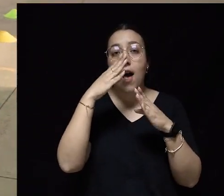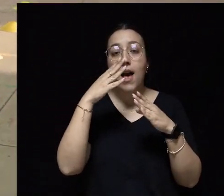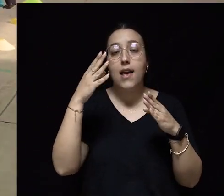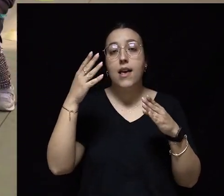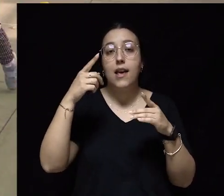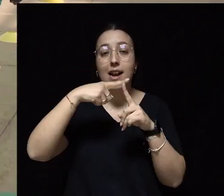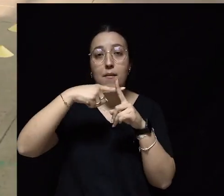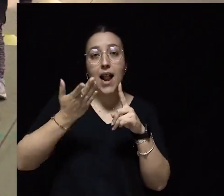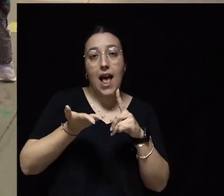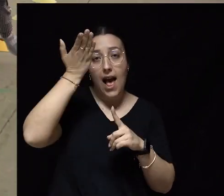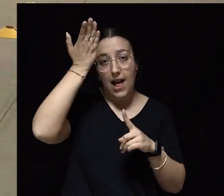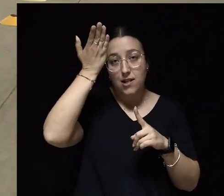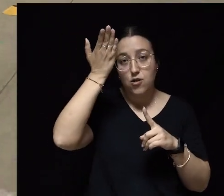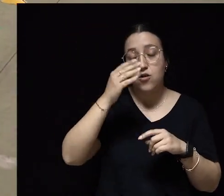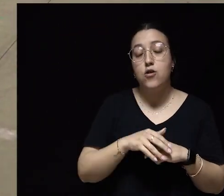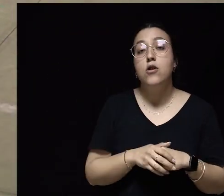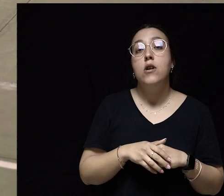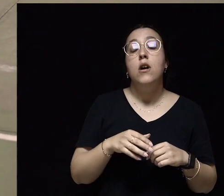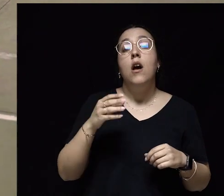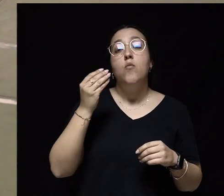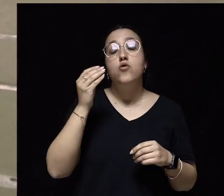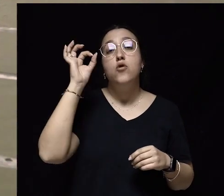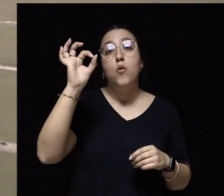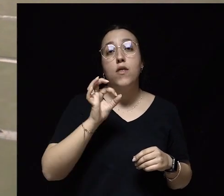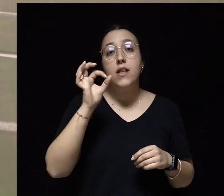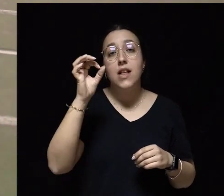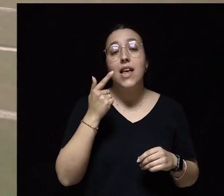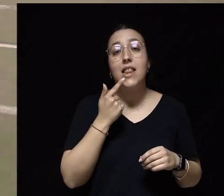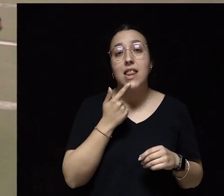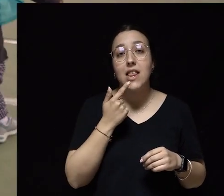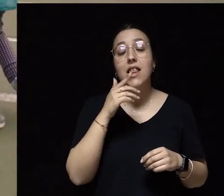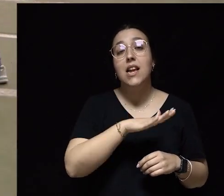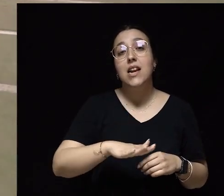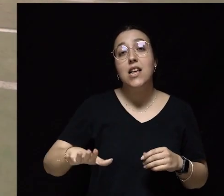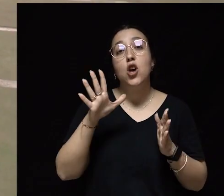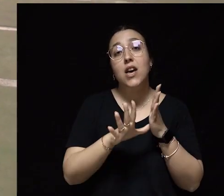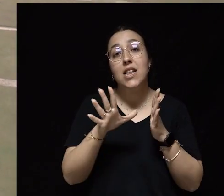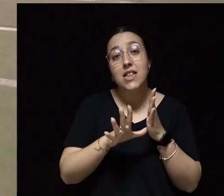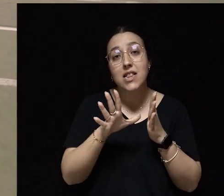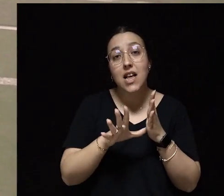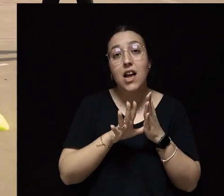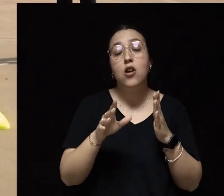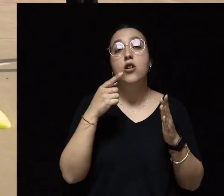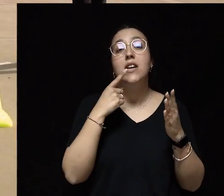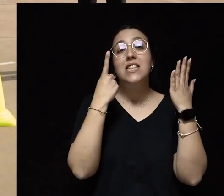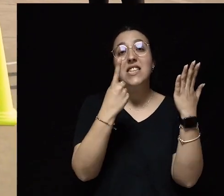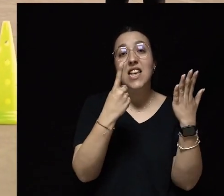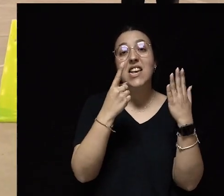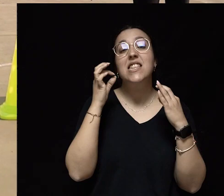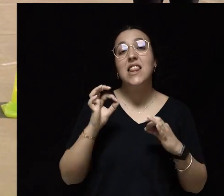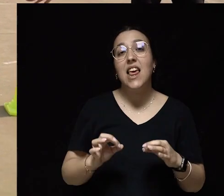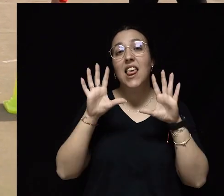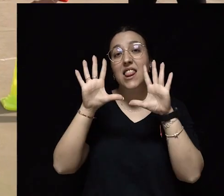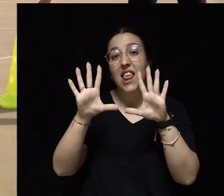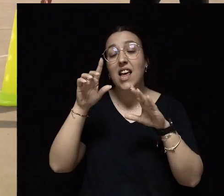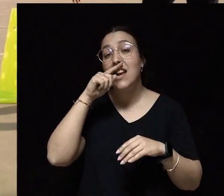comunidad gitana, las cifras suponen una verdadera tragedia. 6 de cada 10 niños gitanos no concluyen la